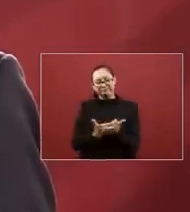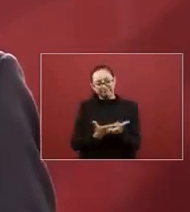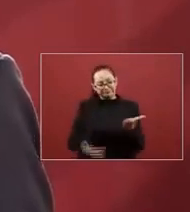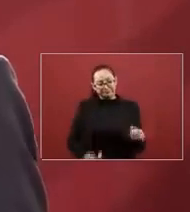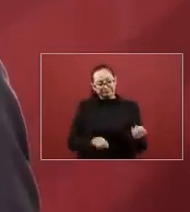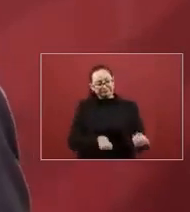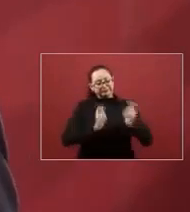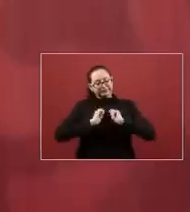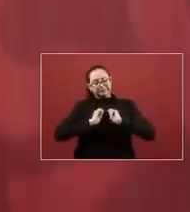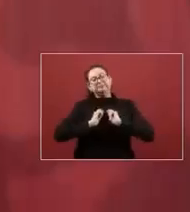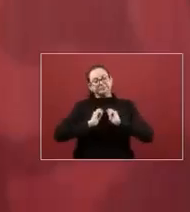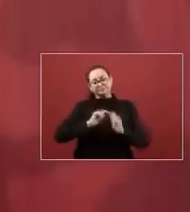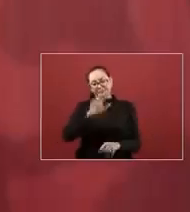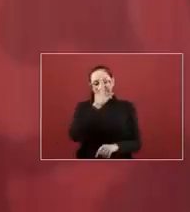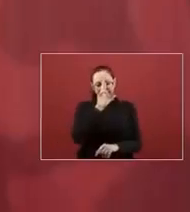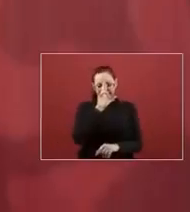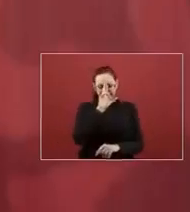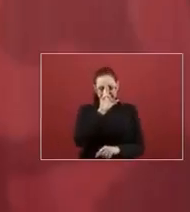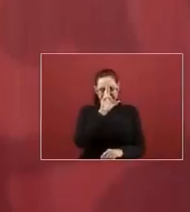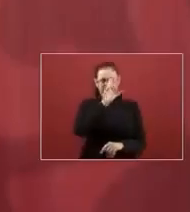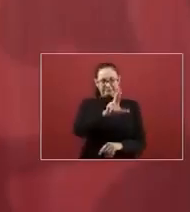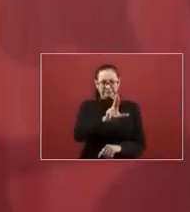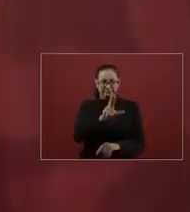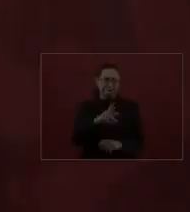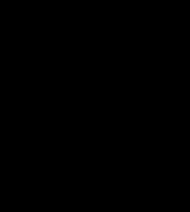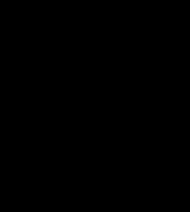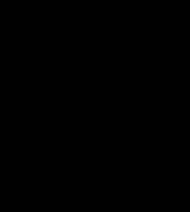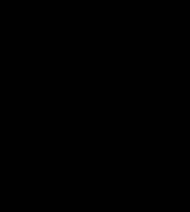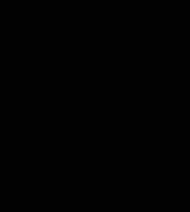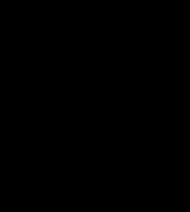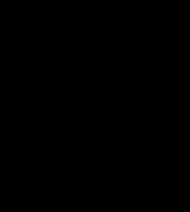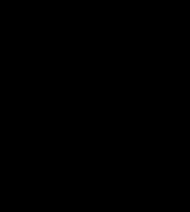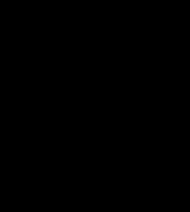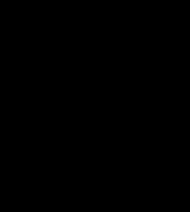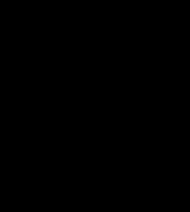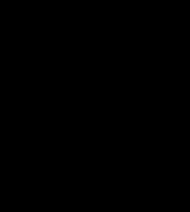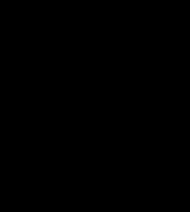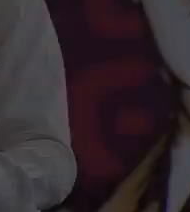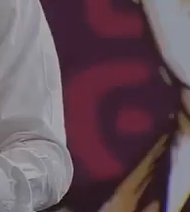en el marco de la llamada reforma energética.